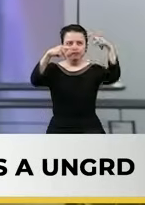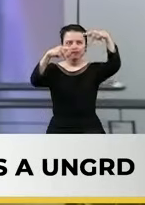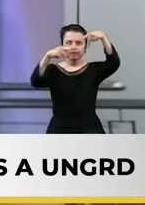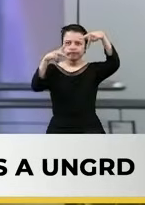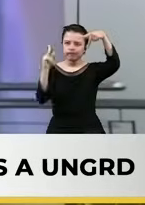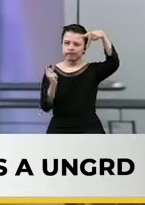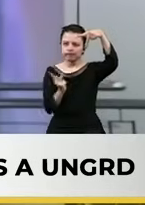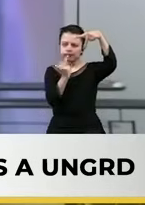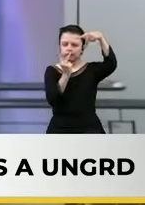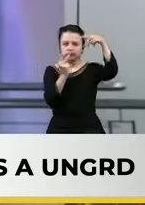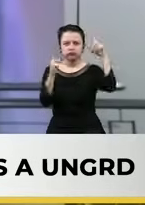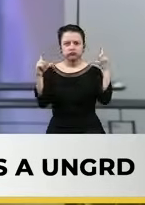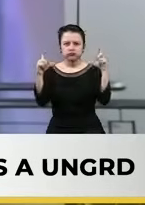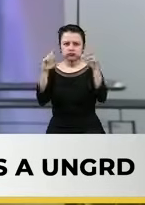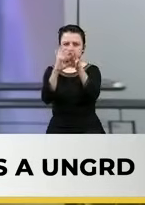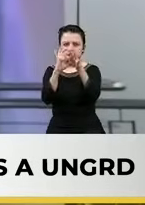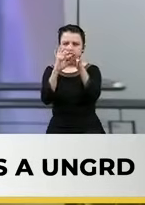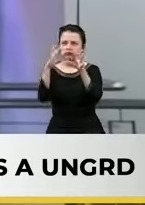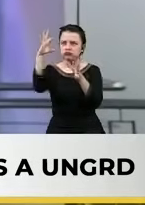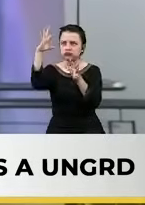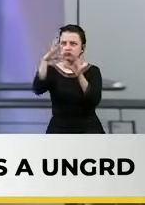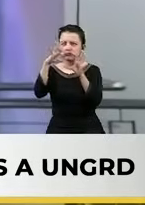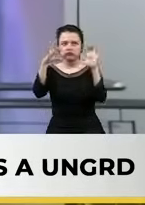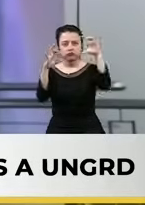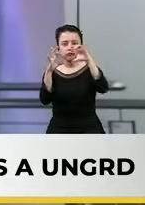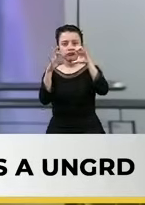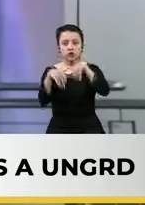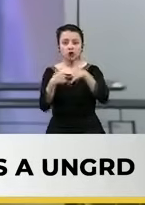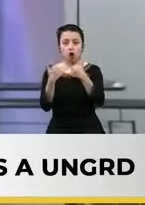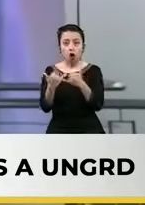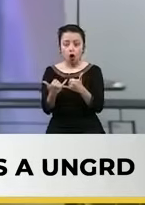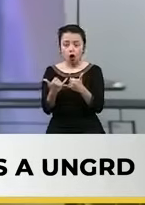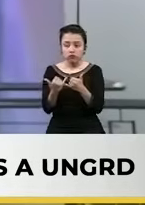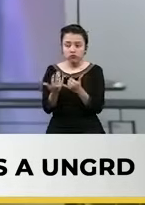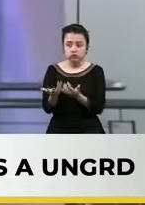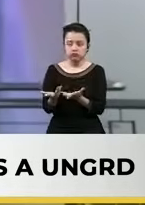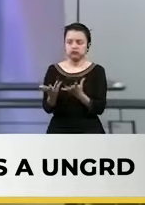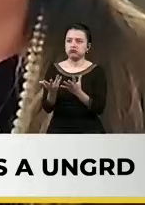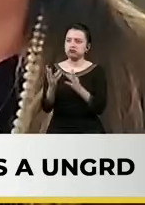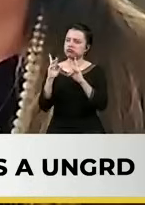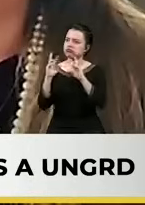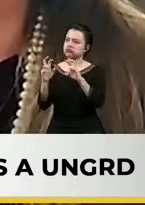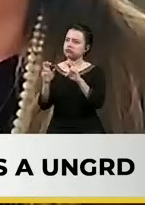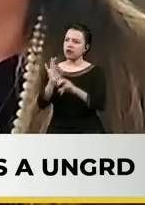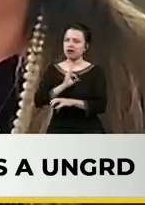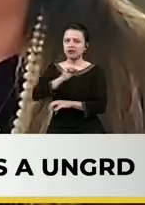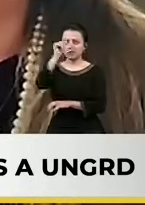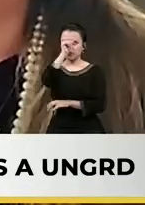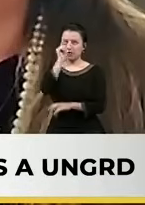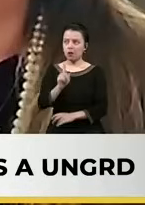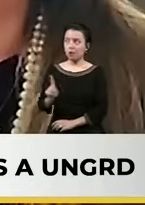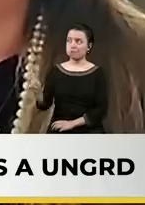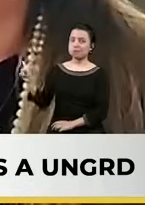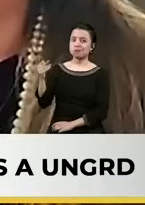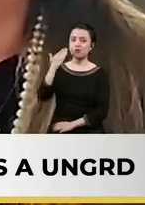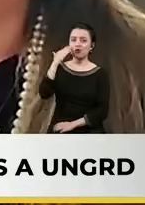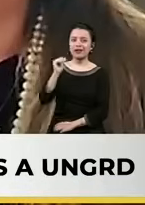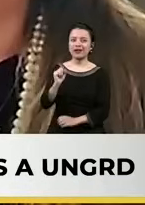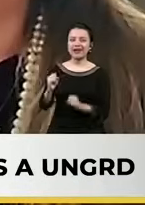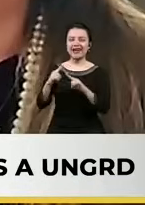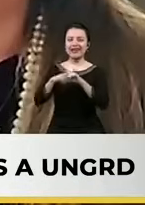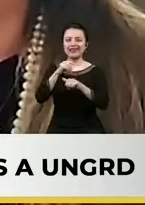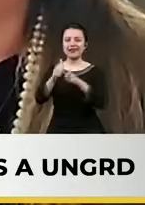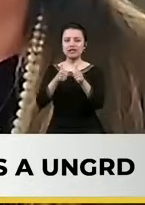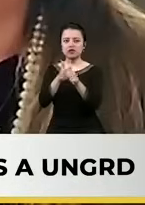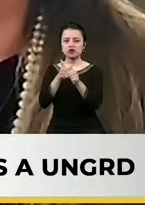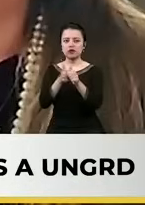del Riesgo de Desastres. Este fin de semana conocimos la declaración ante la Fiscalía de Alejandra Benavides, ex asesora